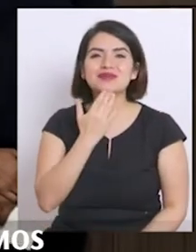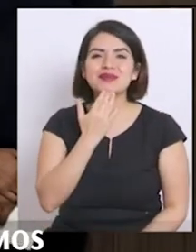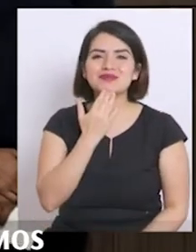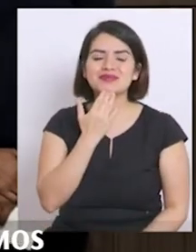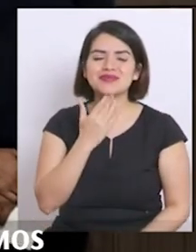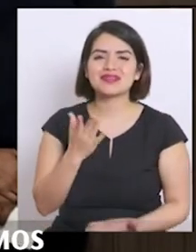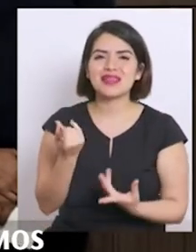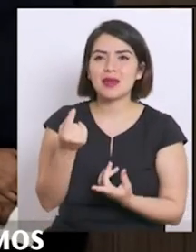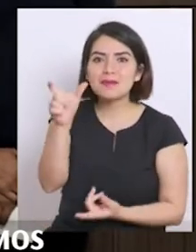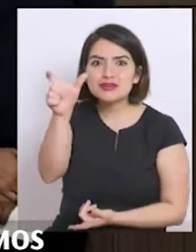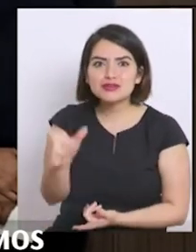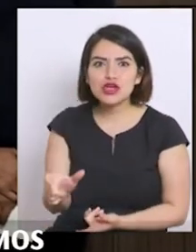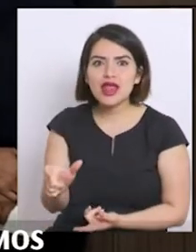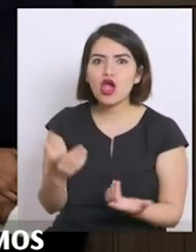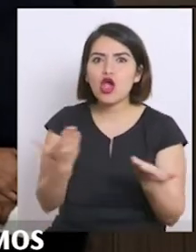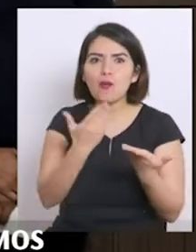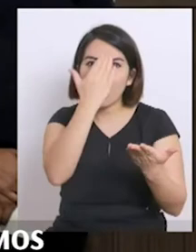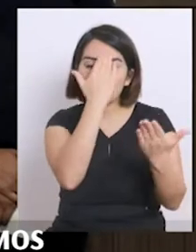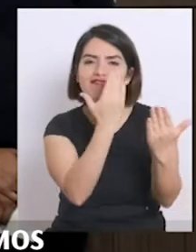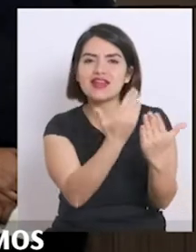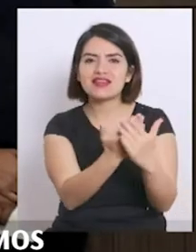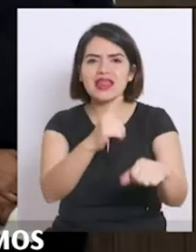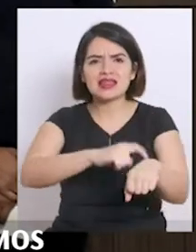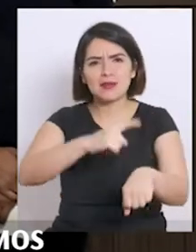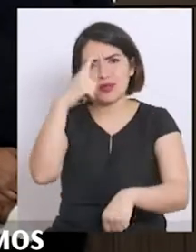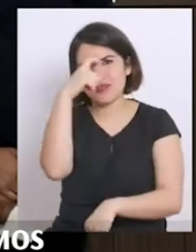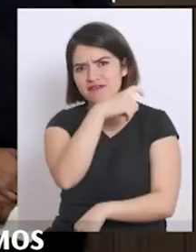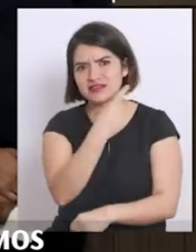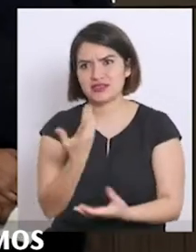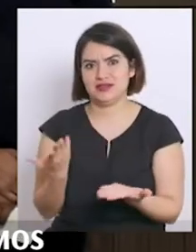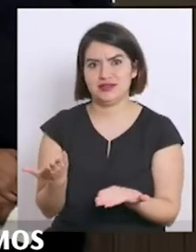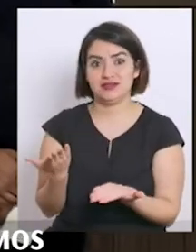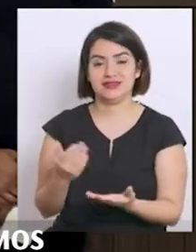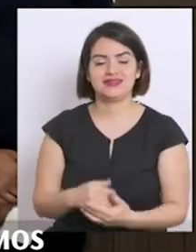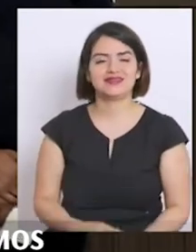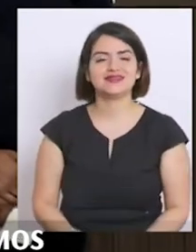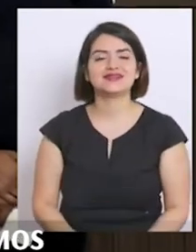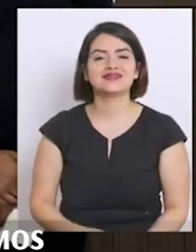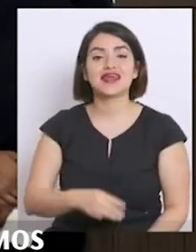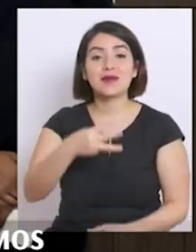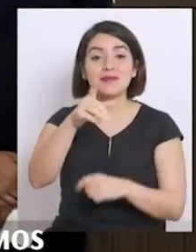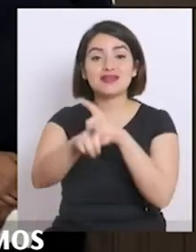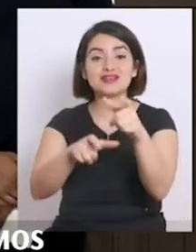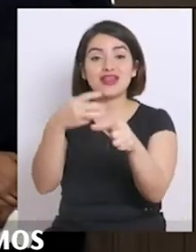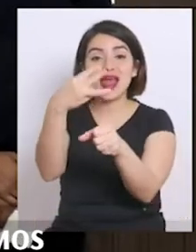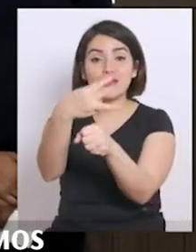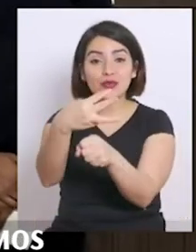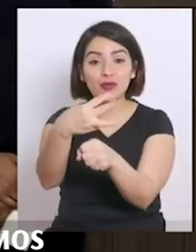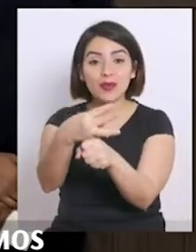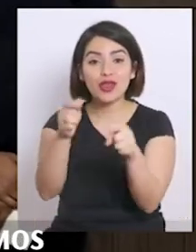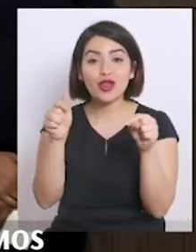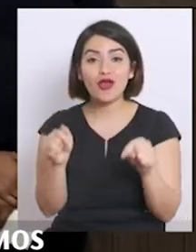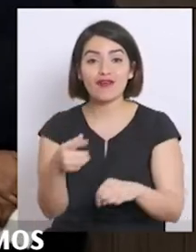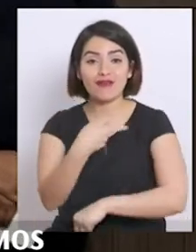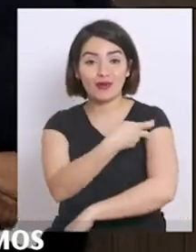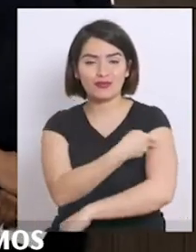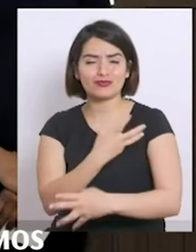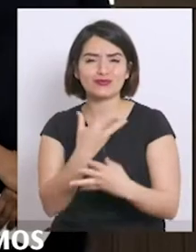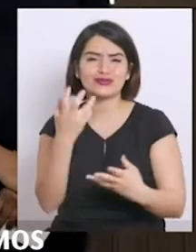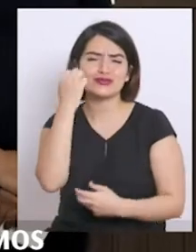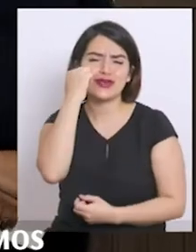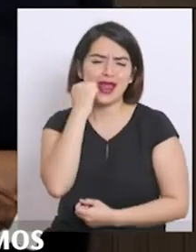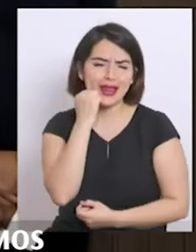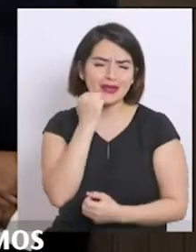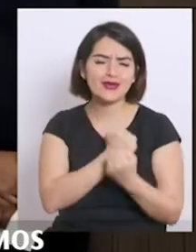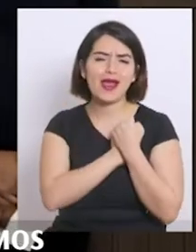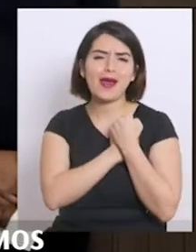un ejemplo de cómo enfrentar los tiempos difíciles. Por eso a nuestros adultos mayores, que estamos hoy día vacunando con mucho cariño y con